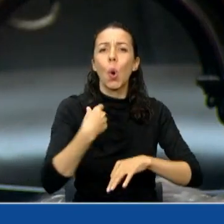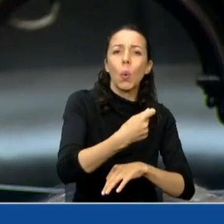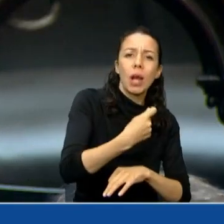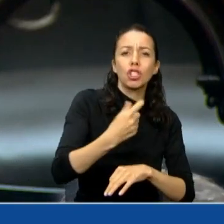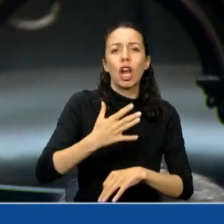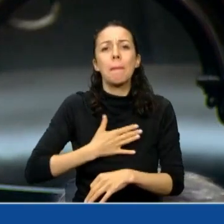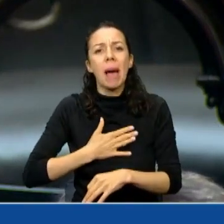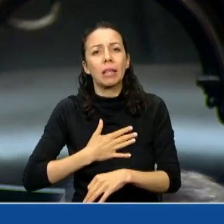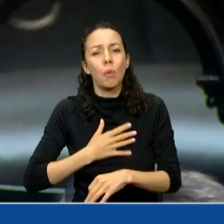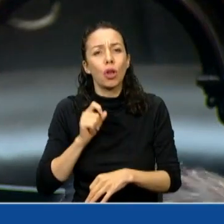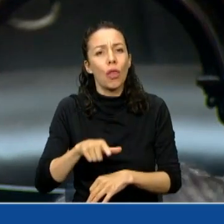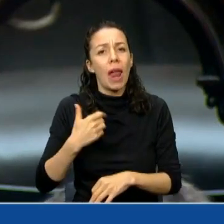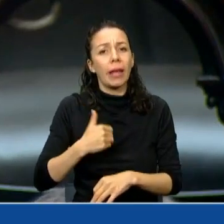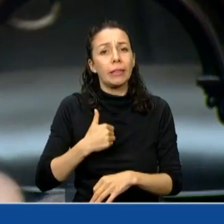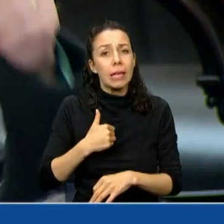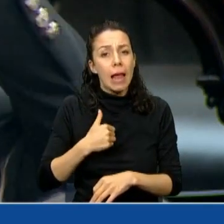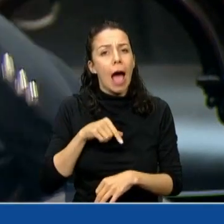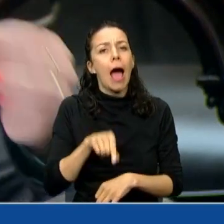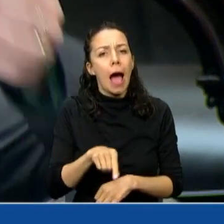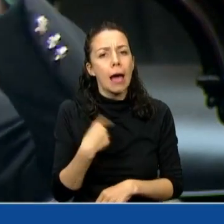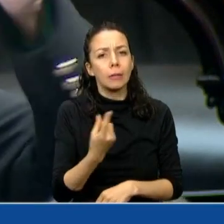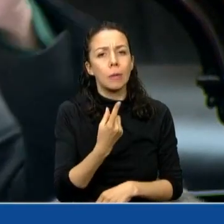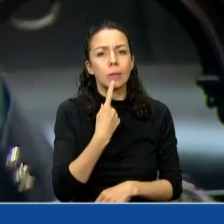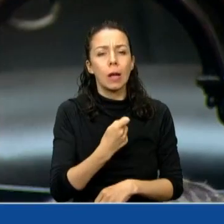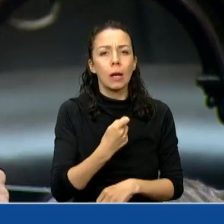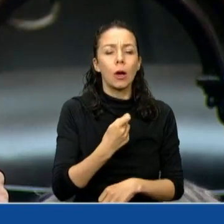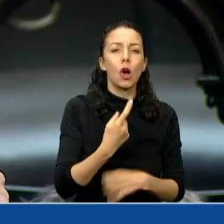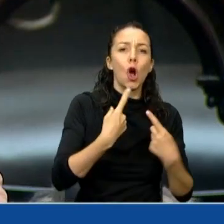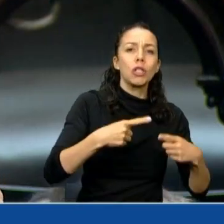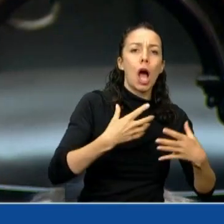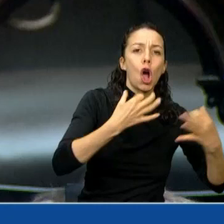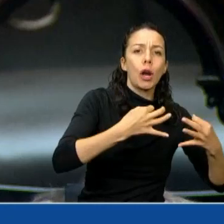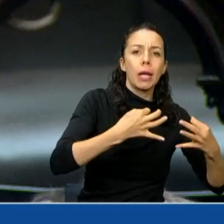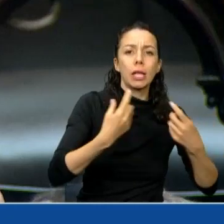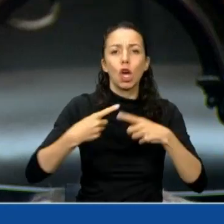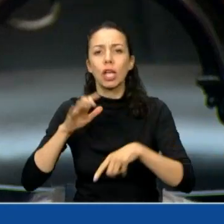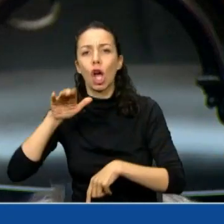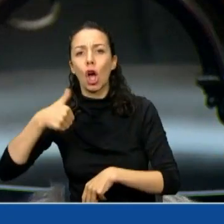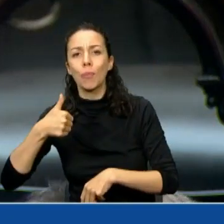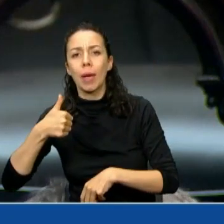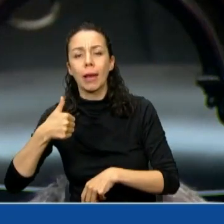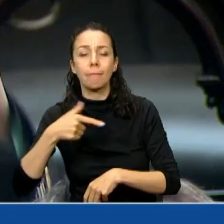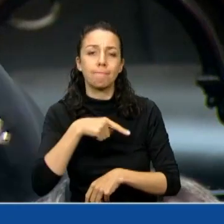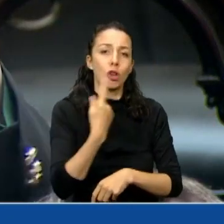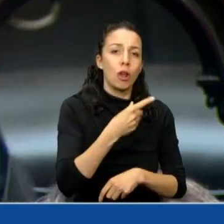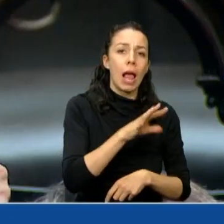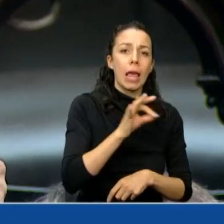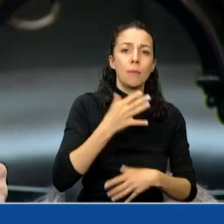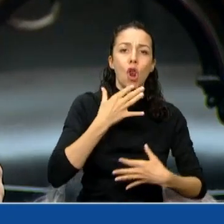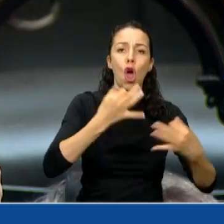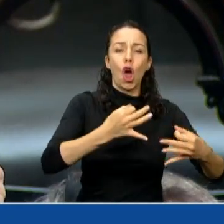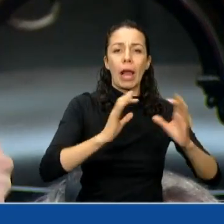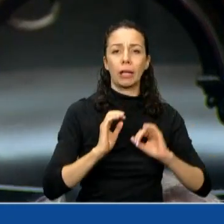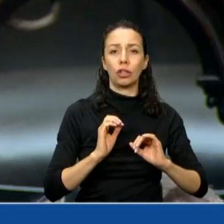argentinos, algunos podremos decir que entre lo correcto y lo conveniente elegimos lo correcto. Y lo